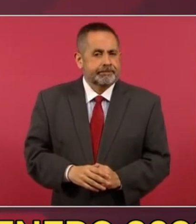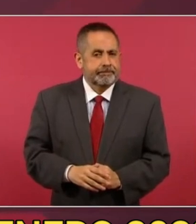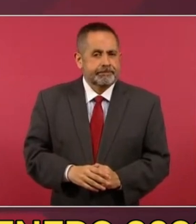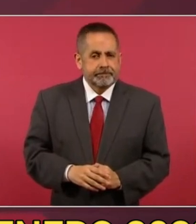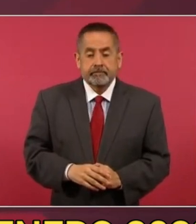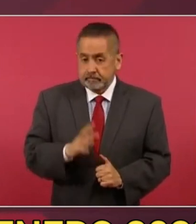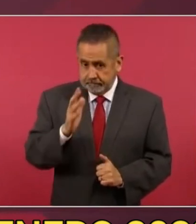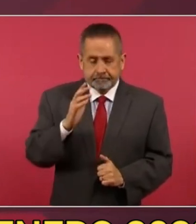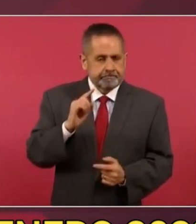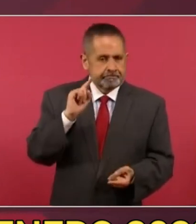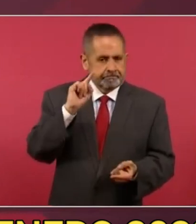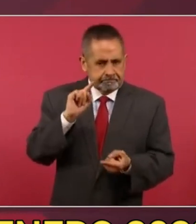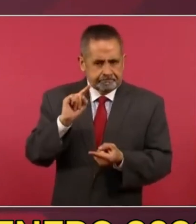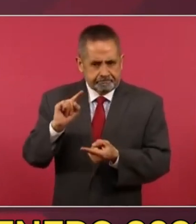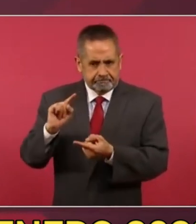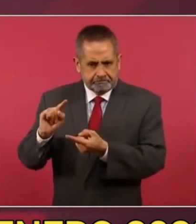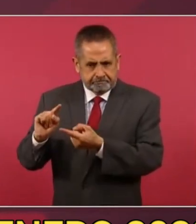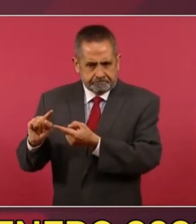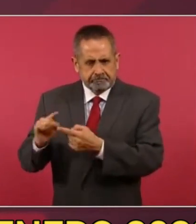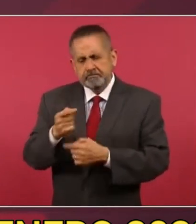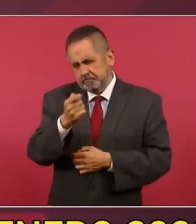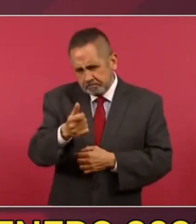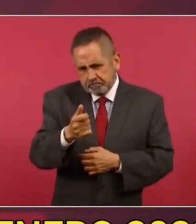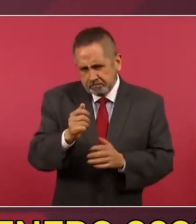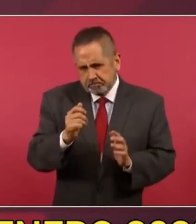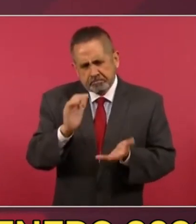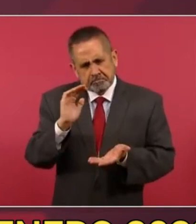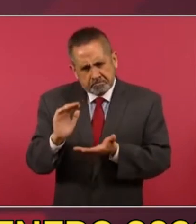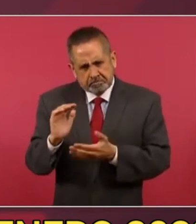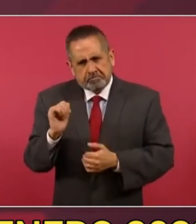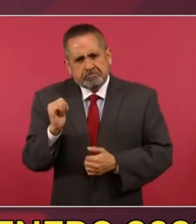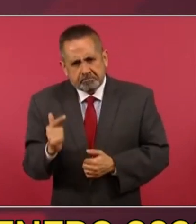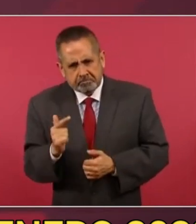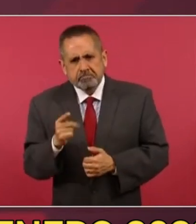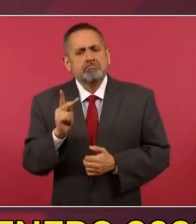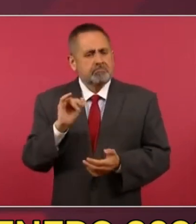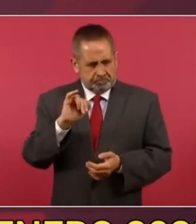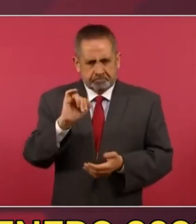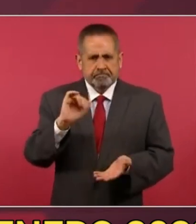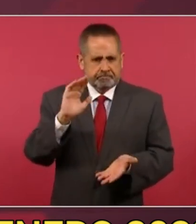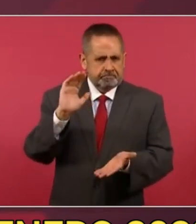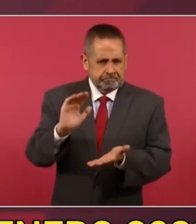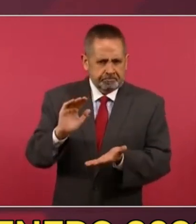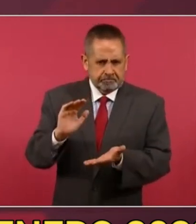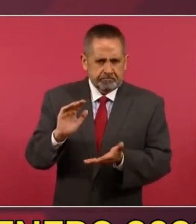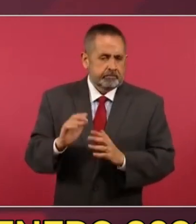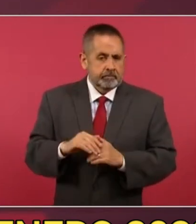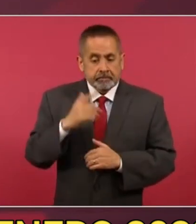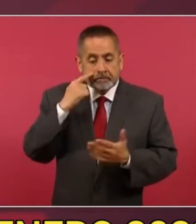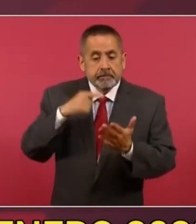Ha ido bajando, en el caso nuestro, poco, pero ha ido bajando. Pero queremos ver